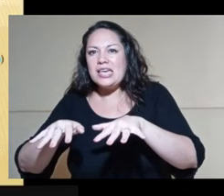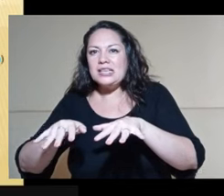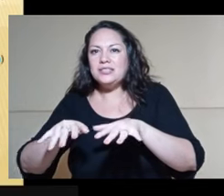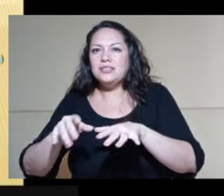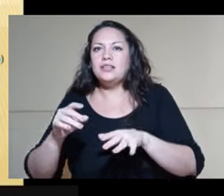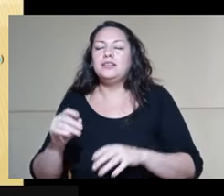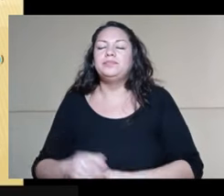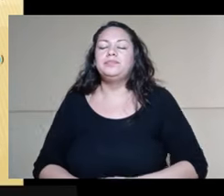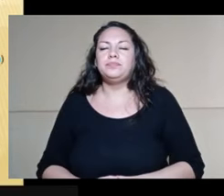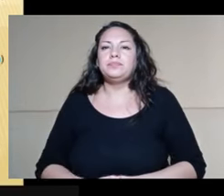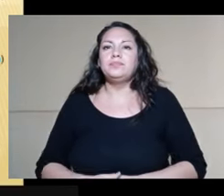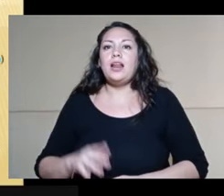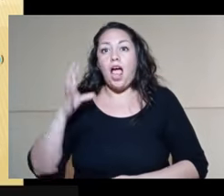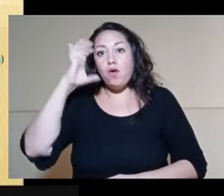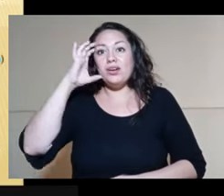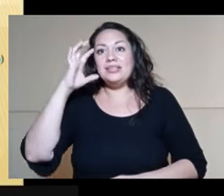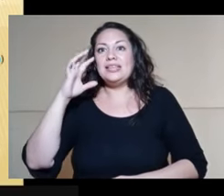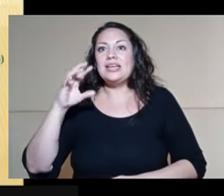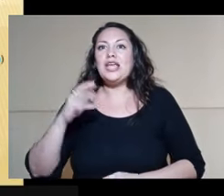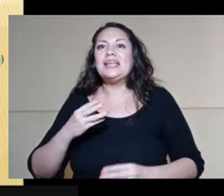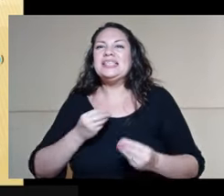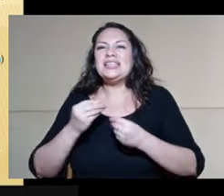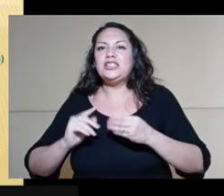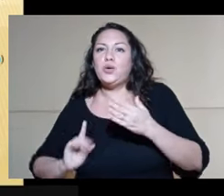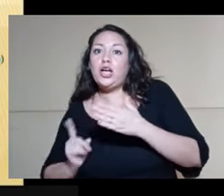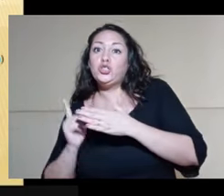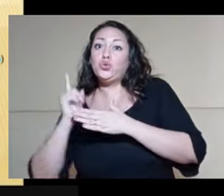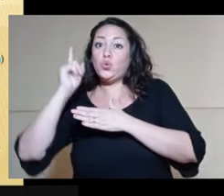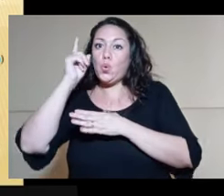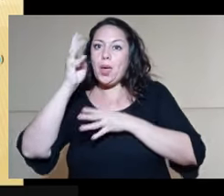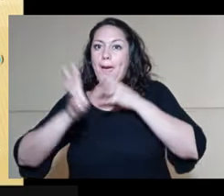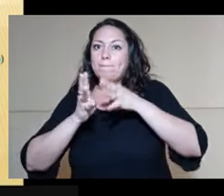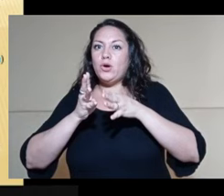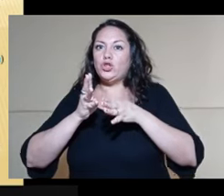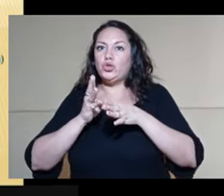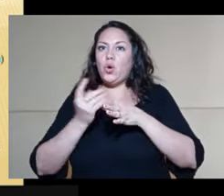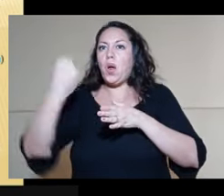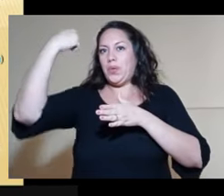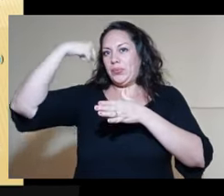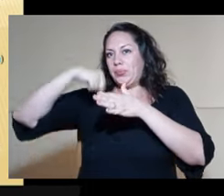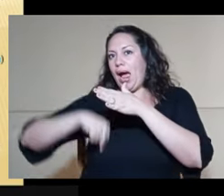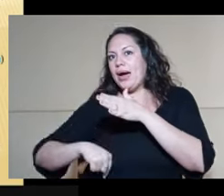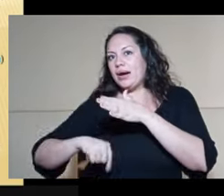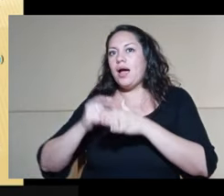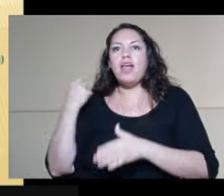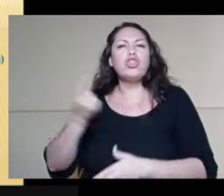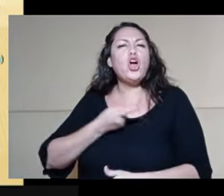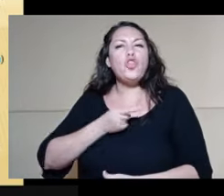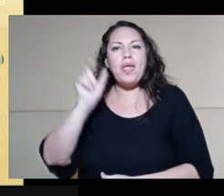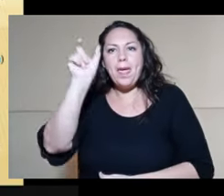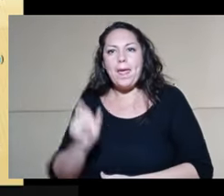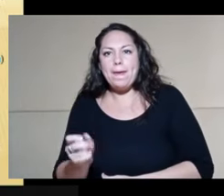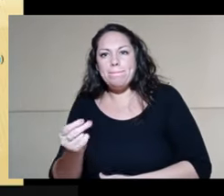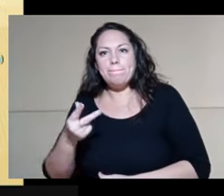cierto? Los haces que suben, porque acuérdense que la vía sensitiva sube por la parte posterior y la motora baja por la parte anterior de la